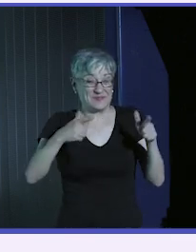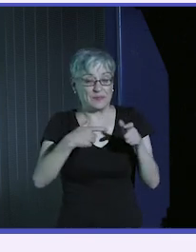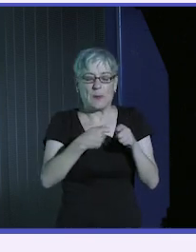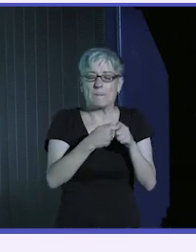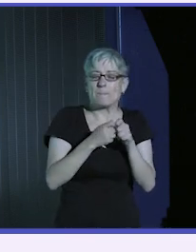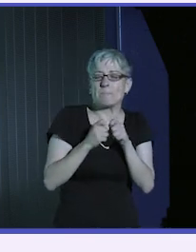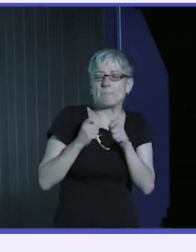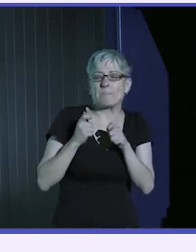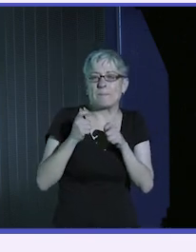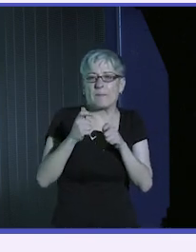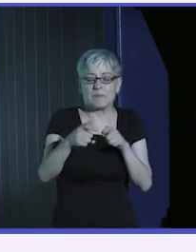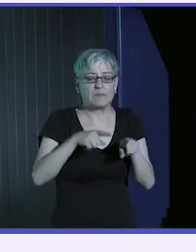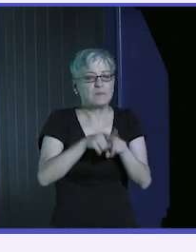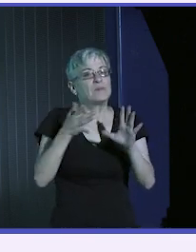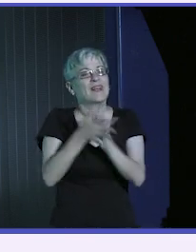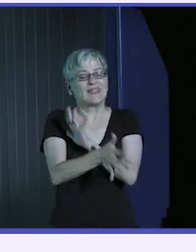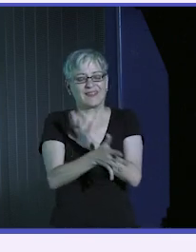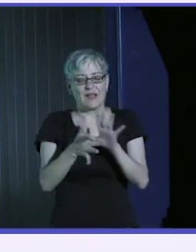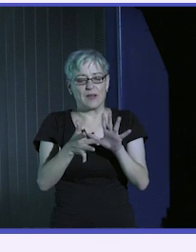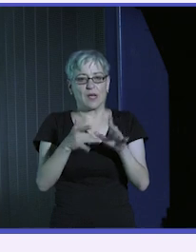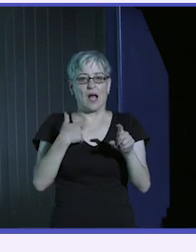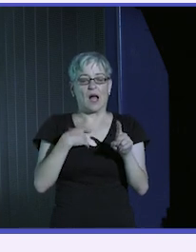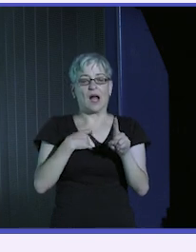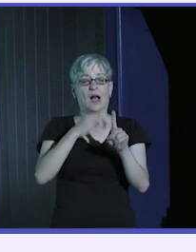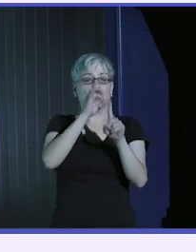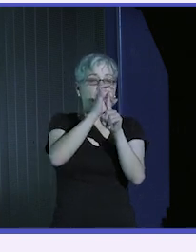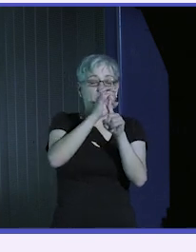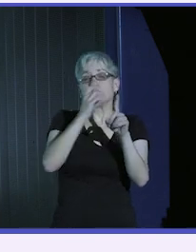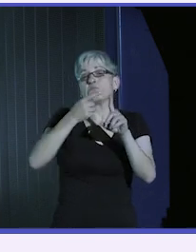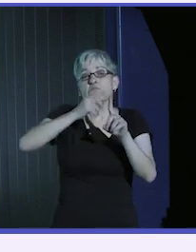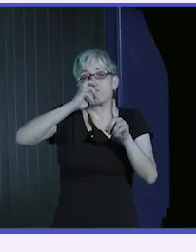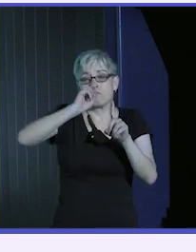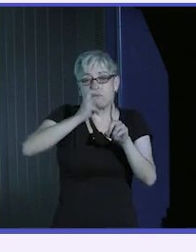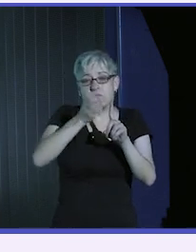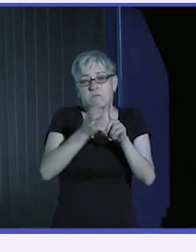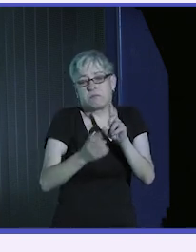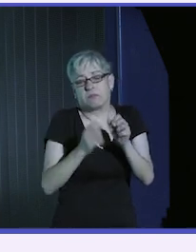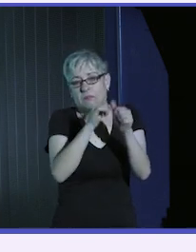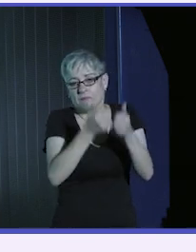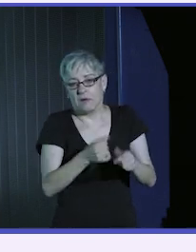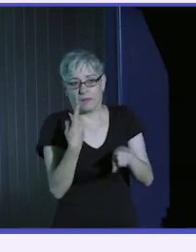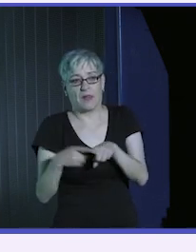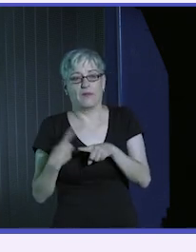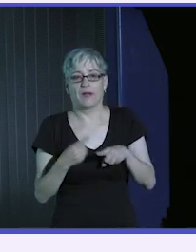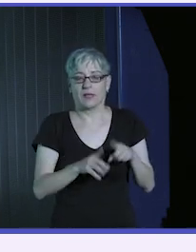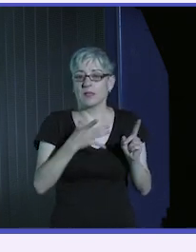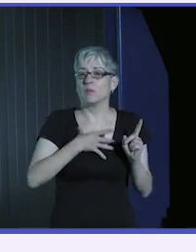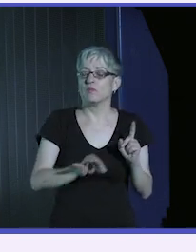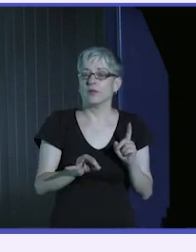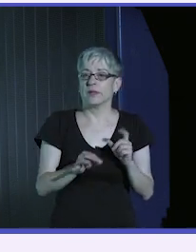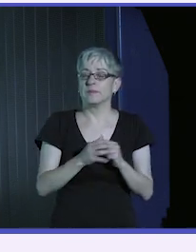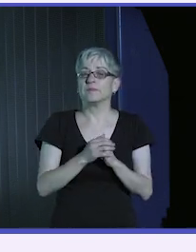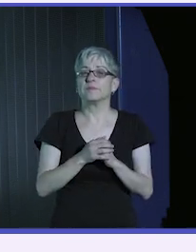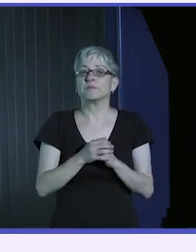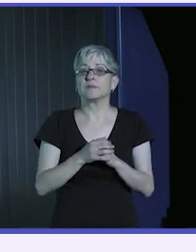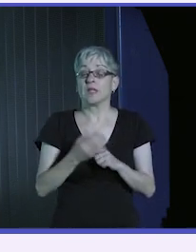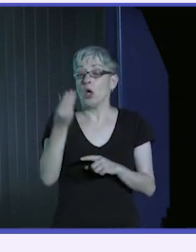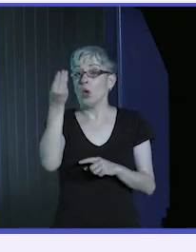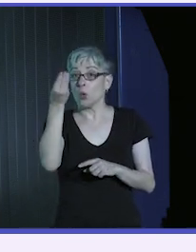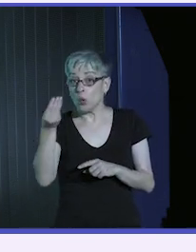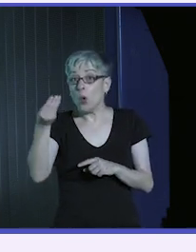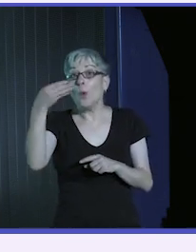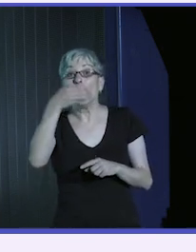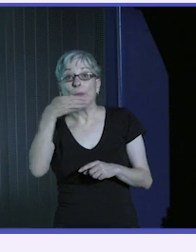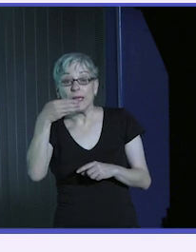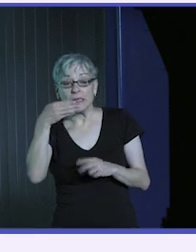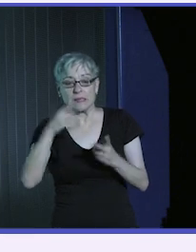infinitamente las posibilidades de estados que puede tener estos sistemas. Y también, para aterrizarlo un poco, los qubits no son algo abstracto